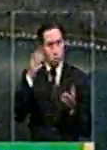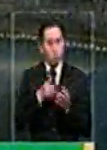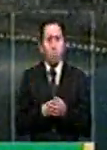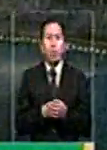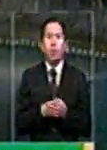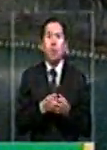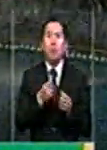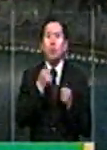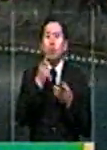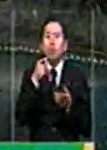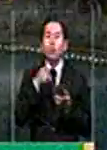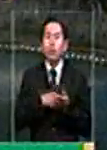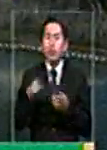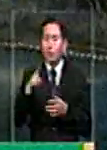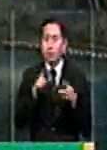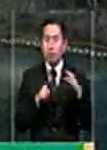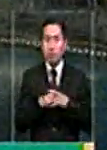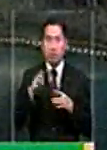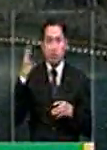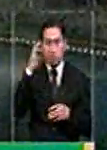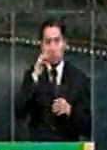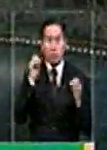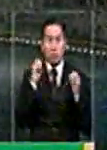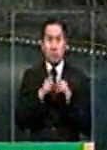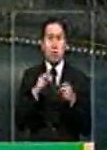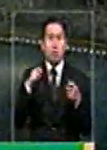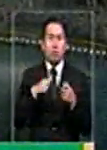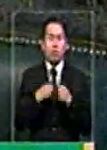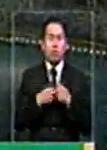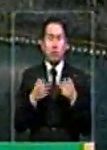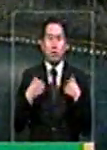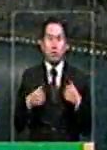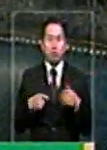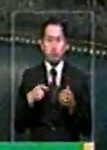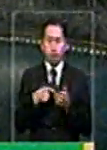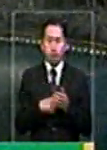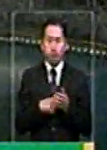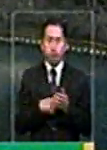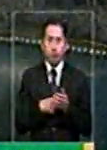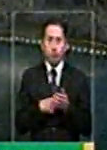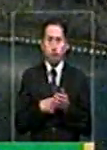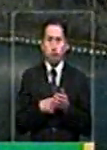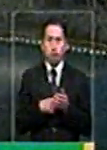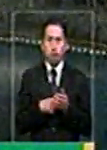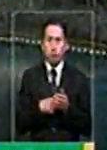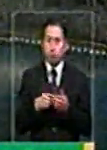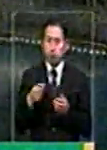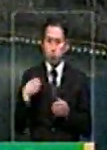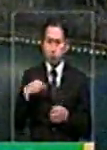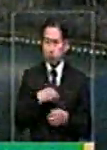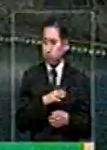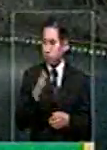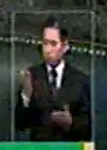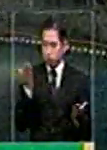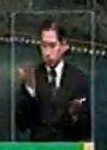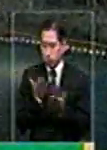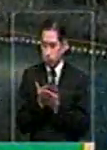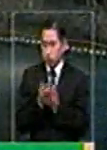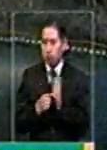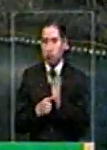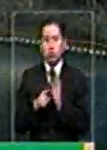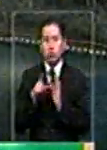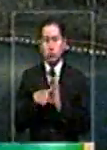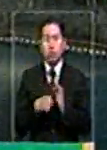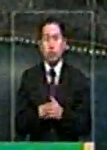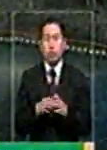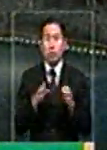denuncias de mayores irregularidades que se van a ir acompañando donde corresponde. Por ejemplo, el